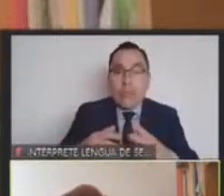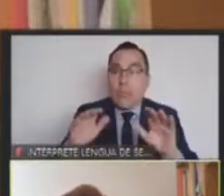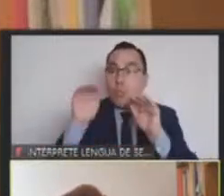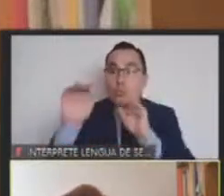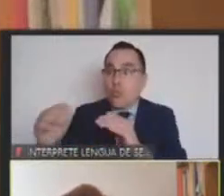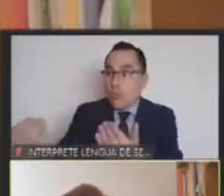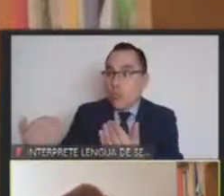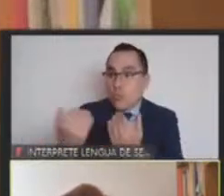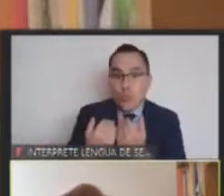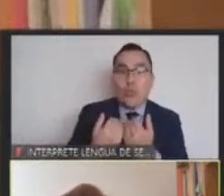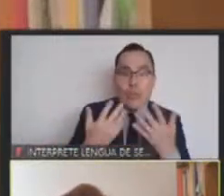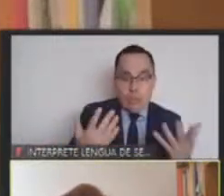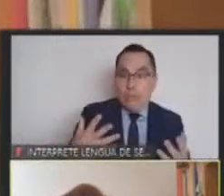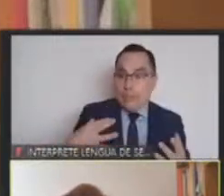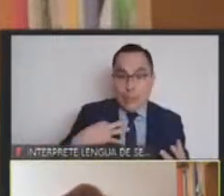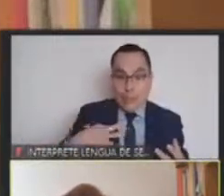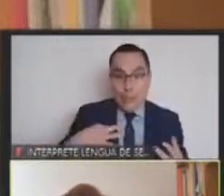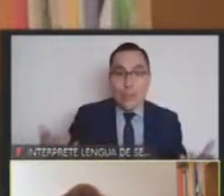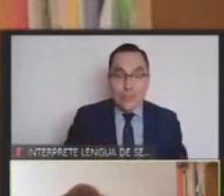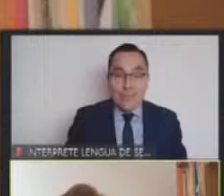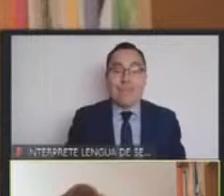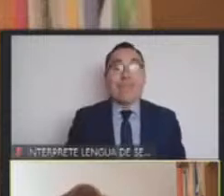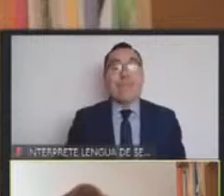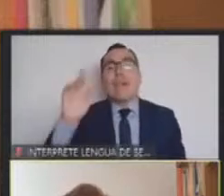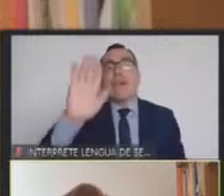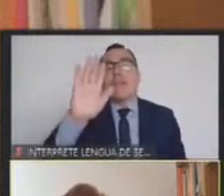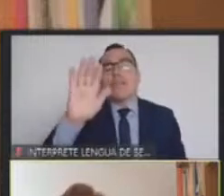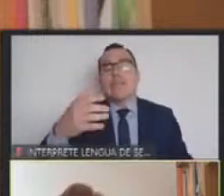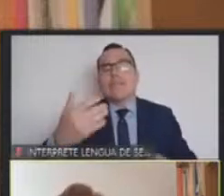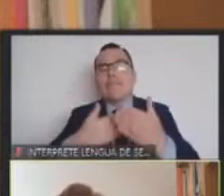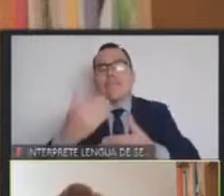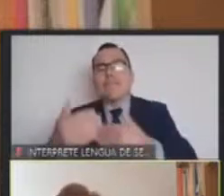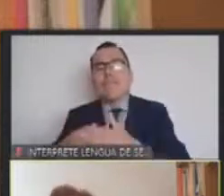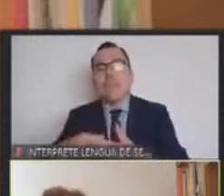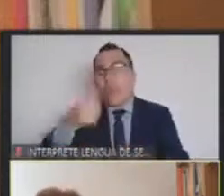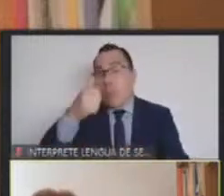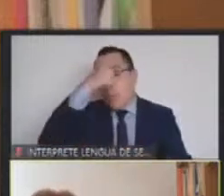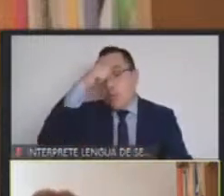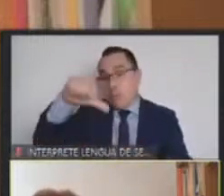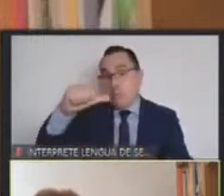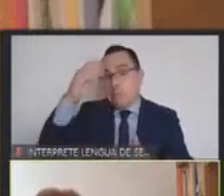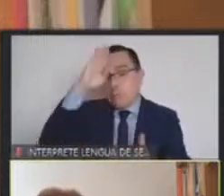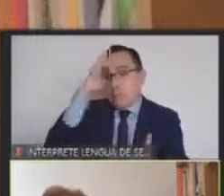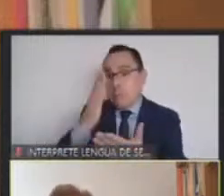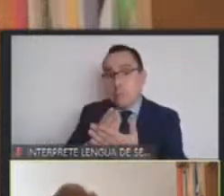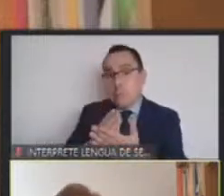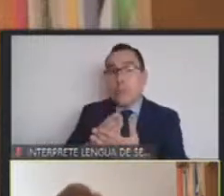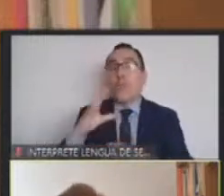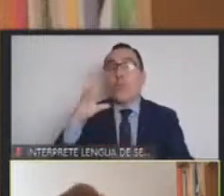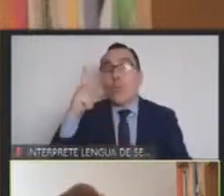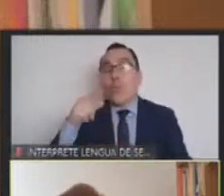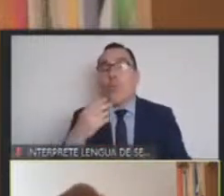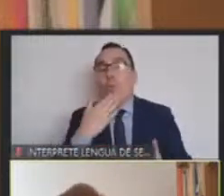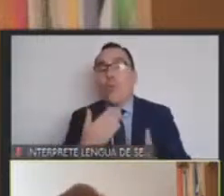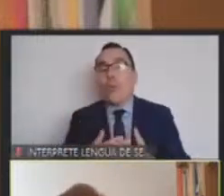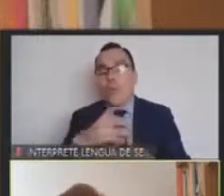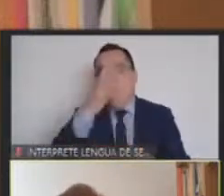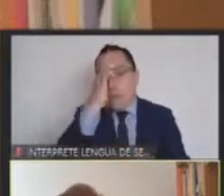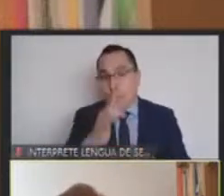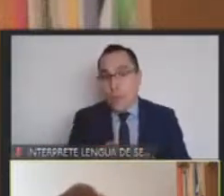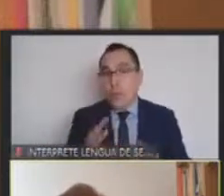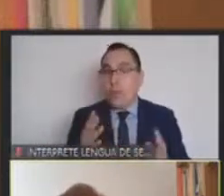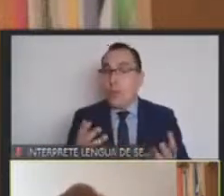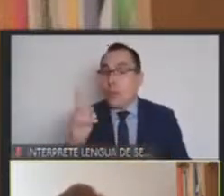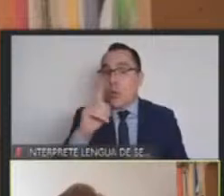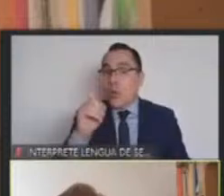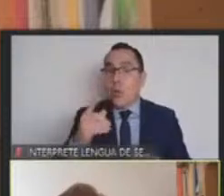ciudadana. Pero hay que dejar en claro que el derecho disciplinario solo puede ser aplicado al juez en cuanto a funcionario y no cuando